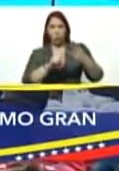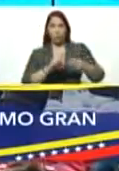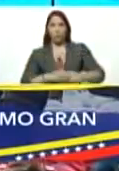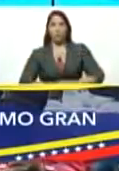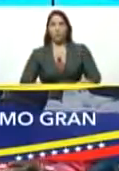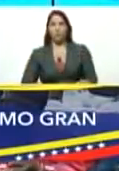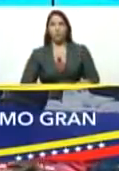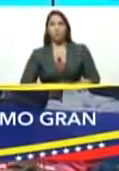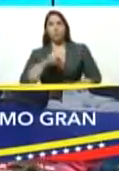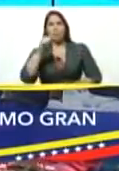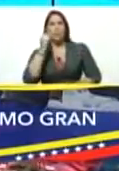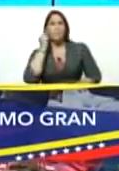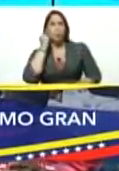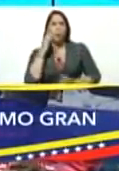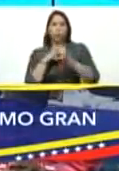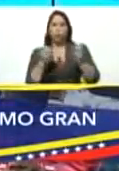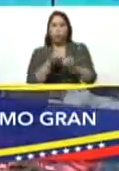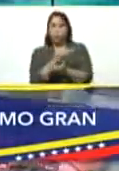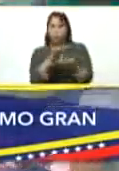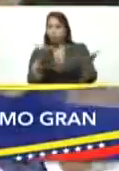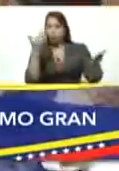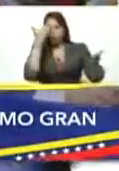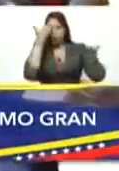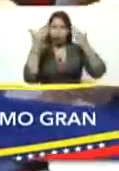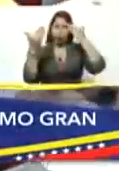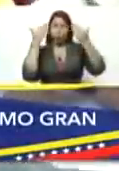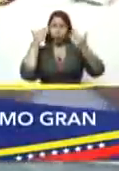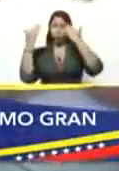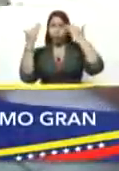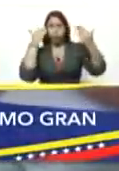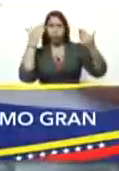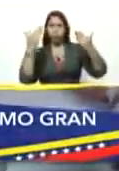a las mujeres a todos a todas edición